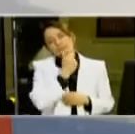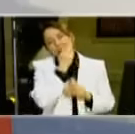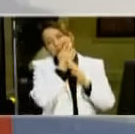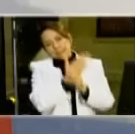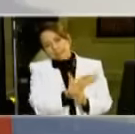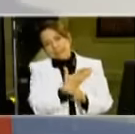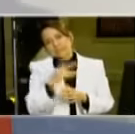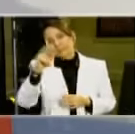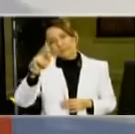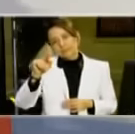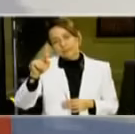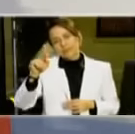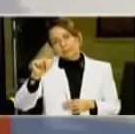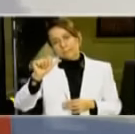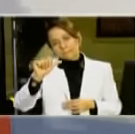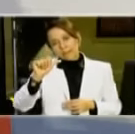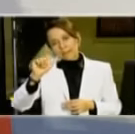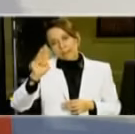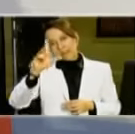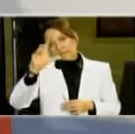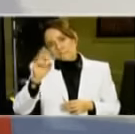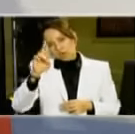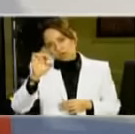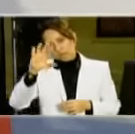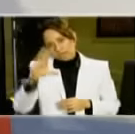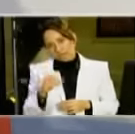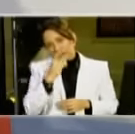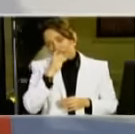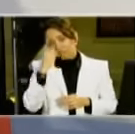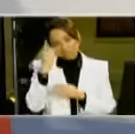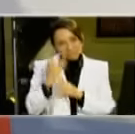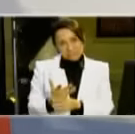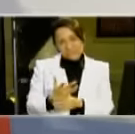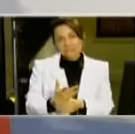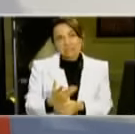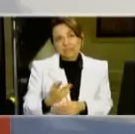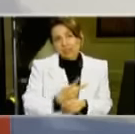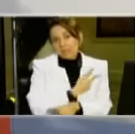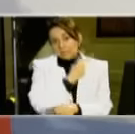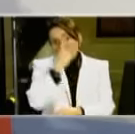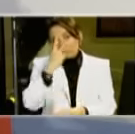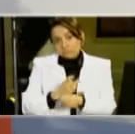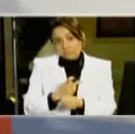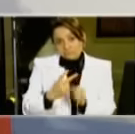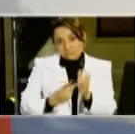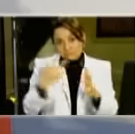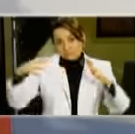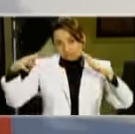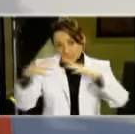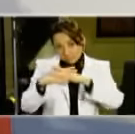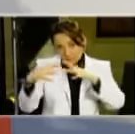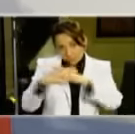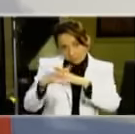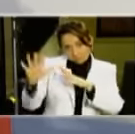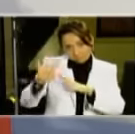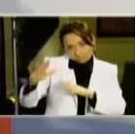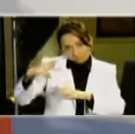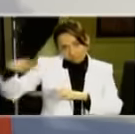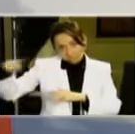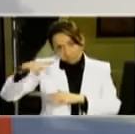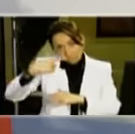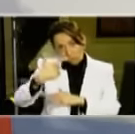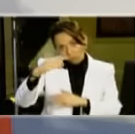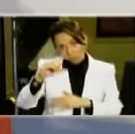tentación hegemónica se hiciera presente, en la Segunda Guerra del Golfo, por ejemplo, la capacidad